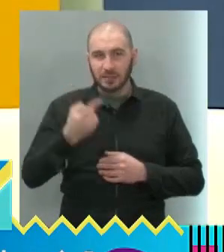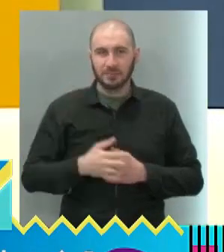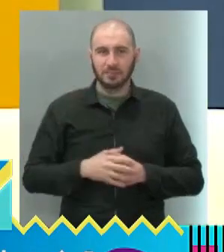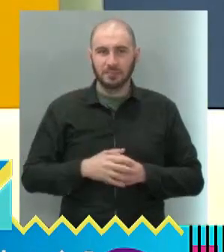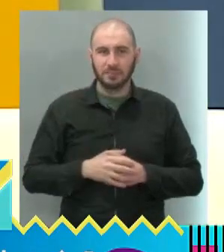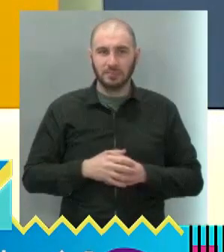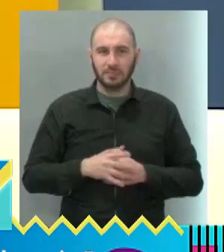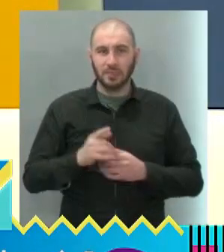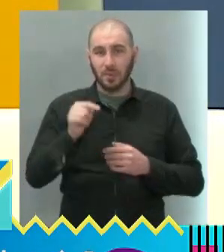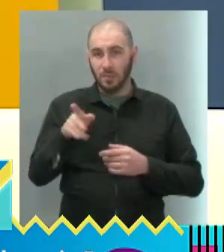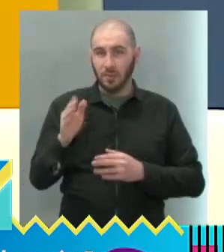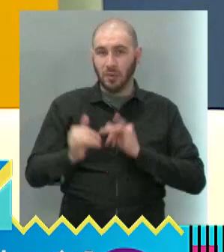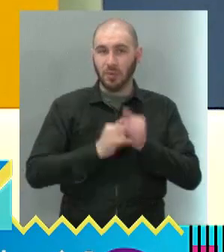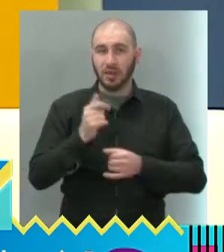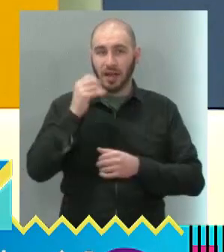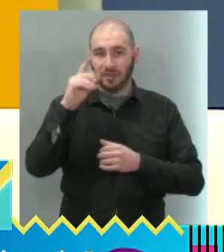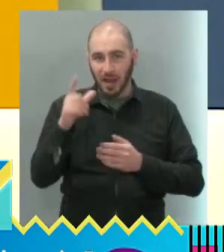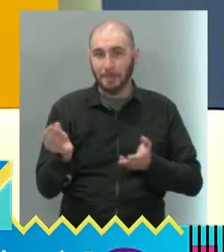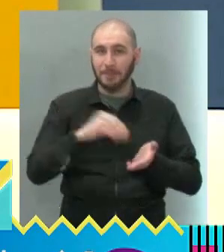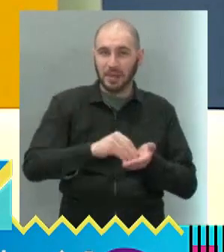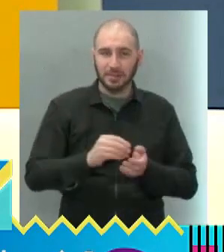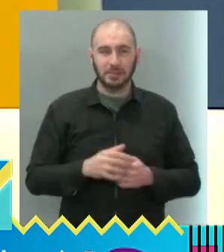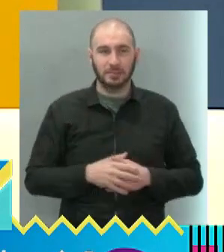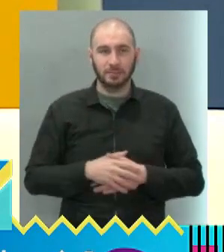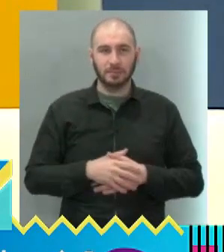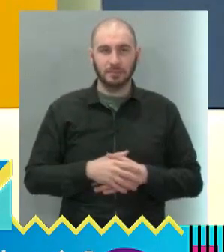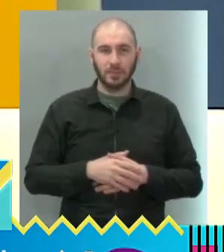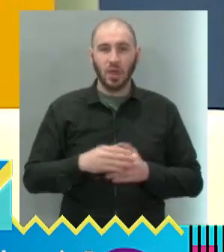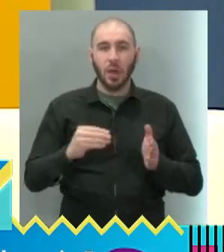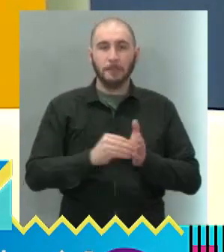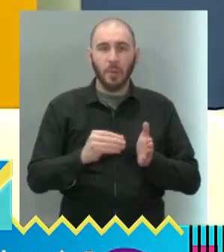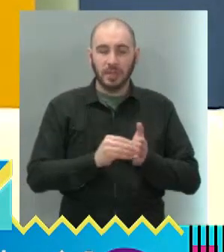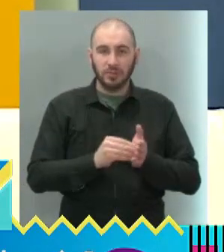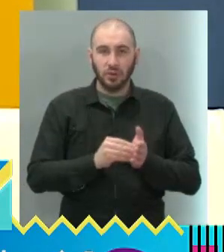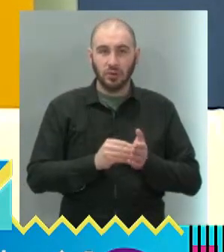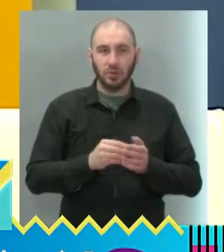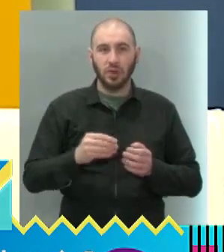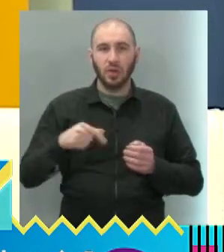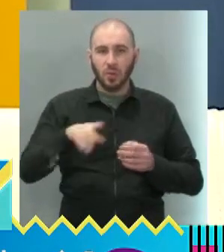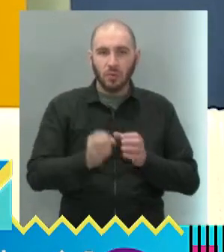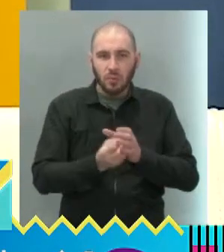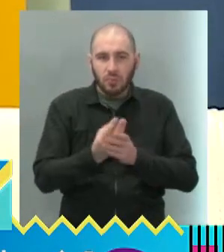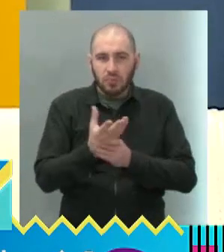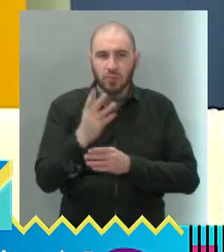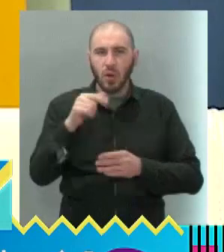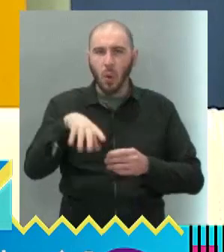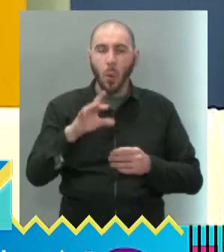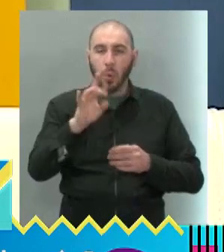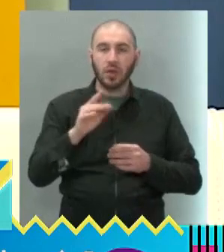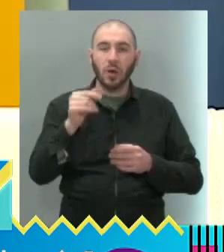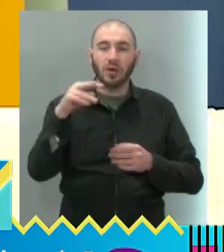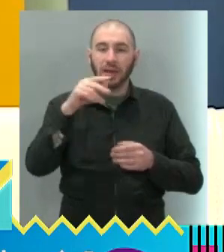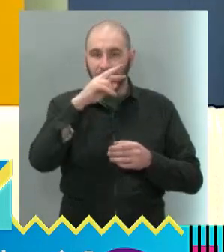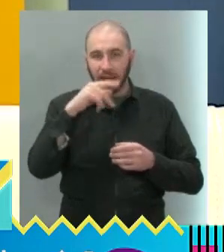interesante añadir a lo que está diciendo Gabriela, que el momento en que el juntismo empieza a surgir no es solo en el Río de la